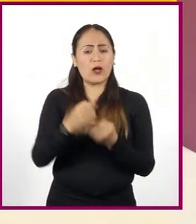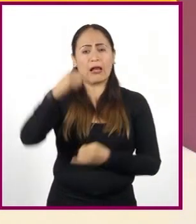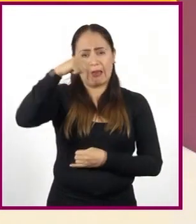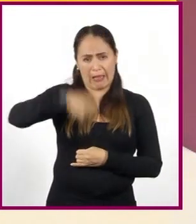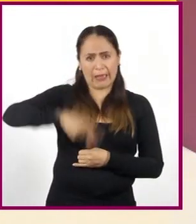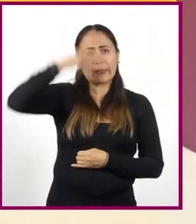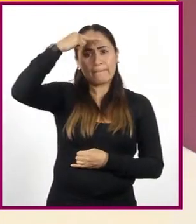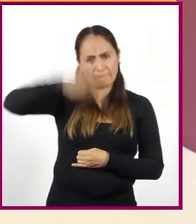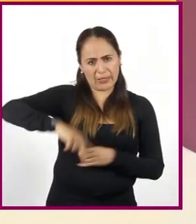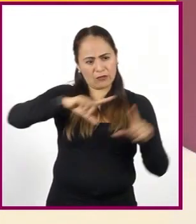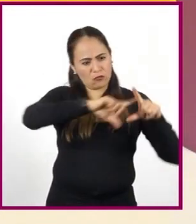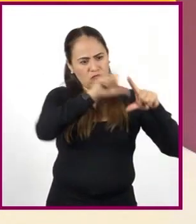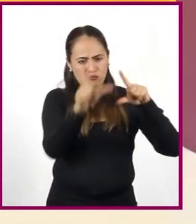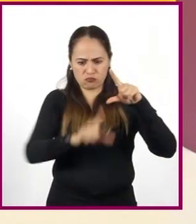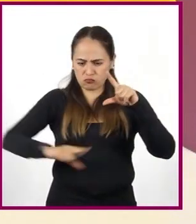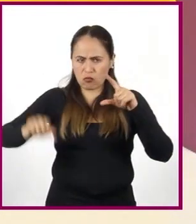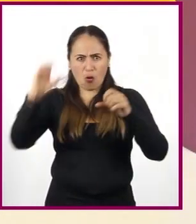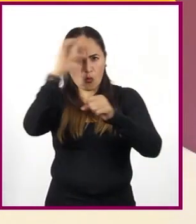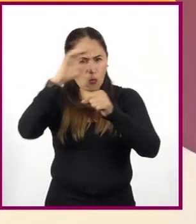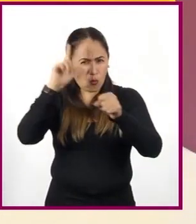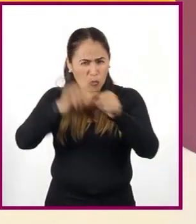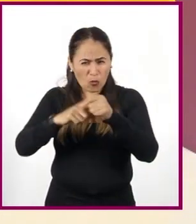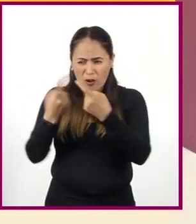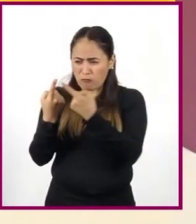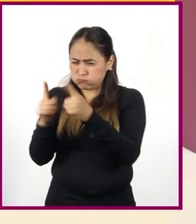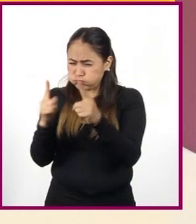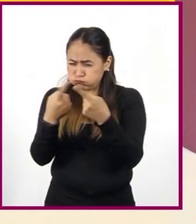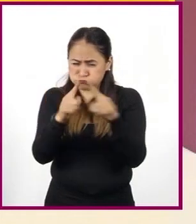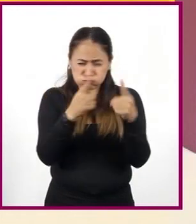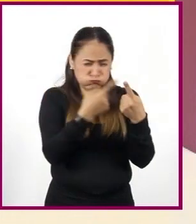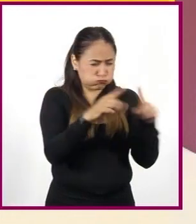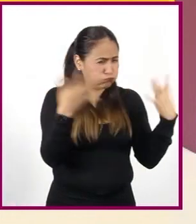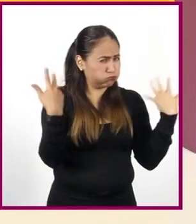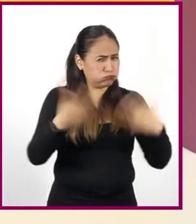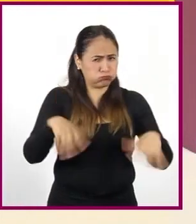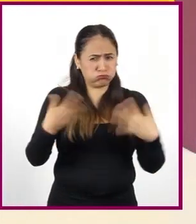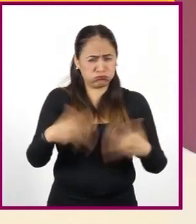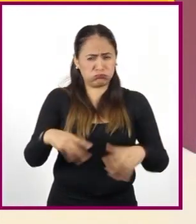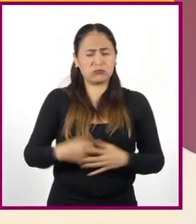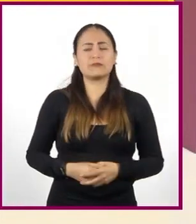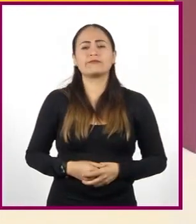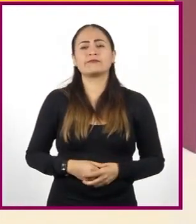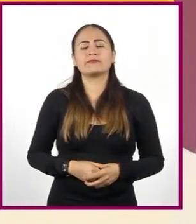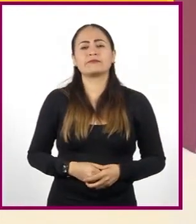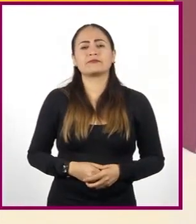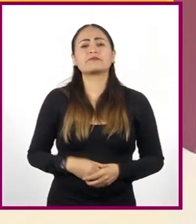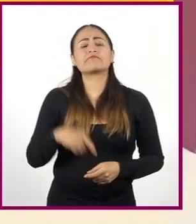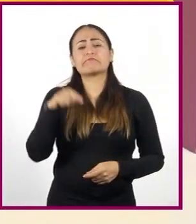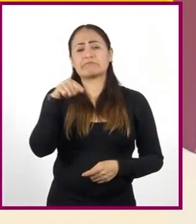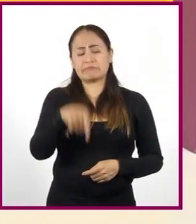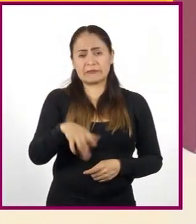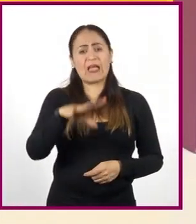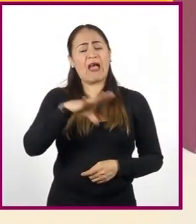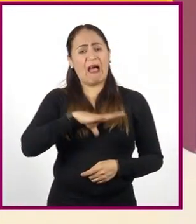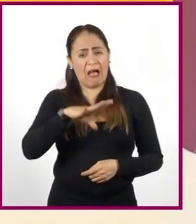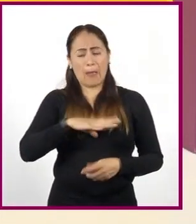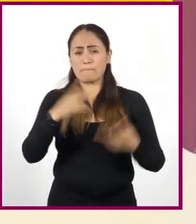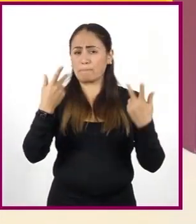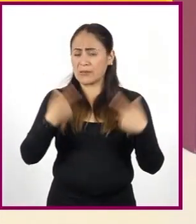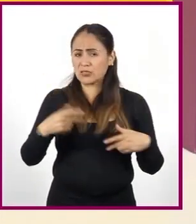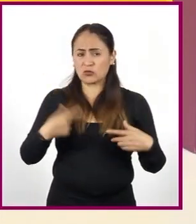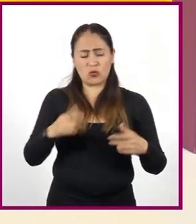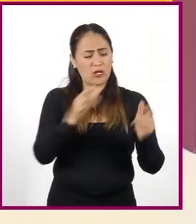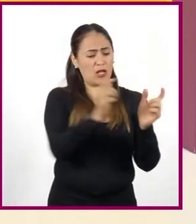en la pluriculturalidad y, por ende, en la diversidad. Es decir, está constituida por una gran variedad de personas